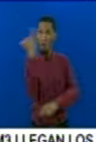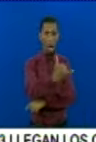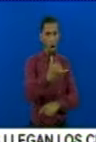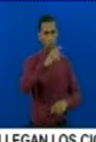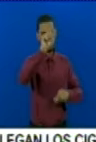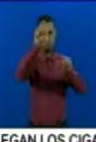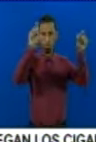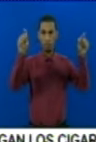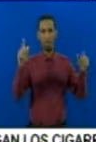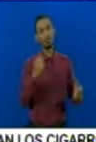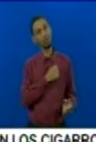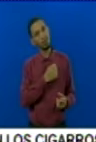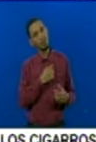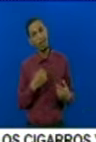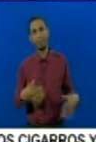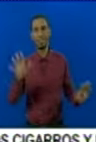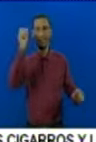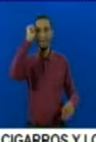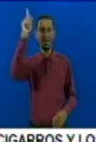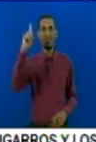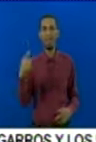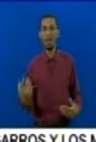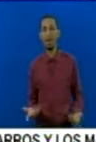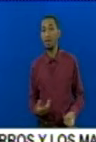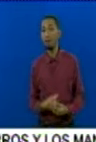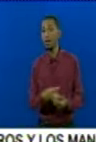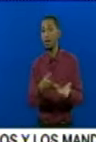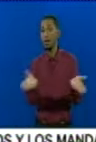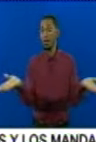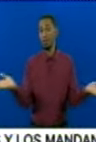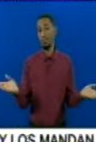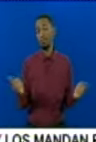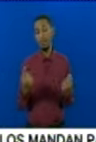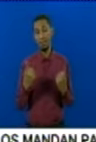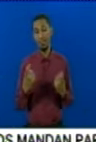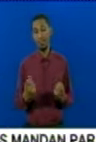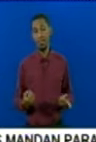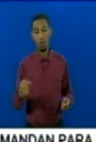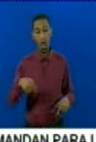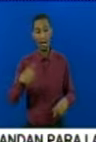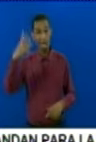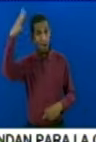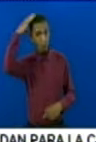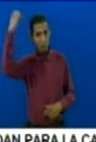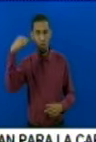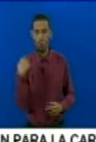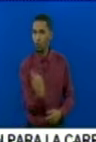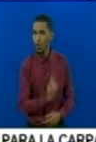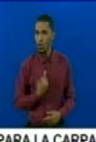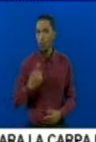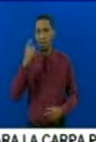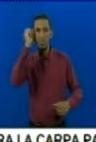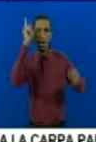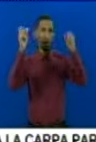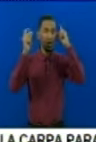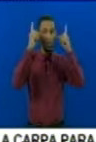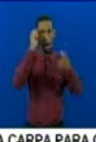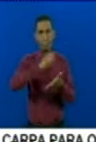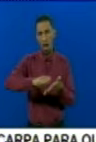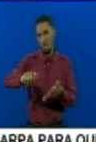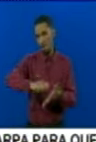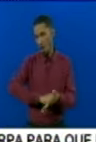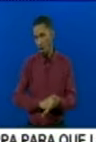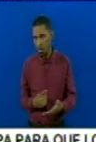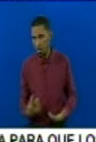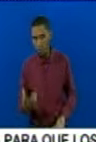quisieran, y esa es la presión, esa es la exigencia que desde la dirección del partido, desde la dirección del gobierno se nos